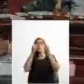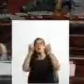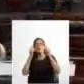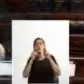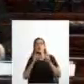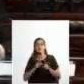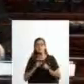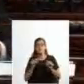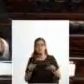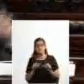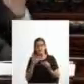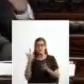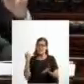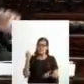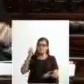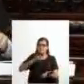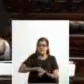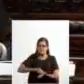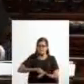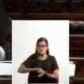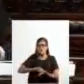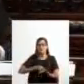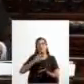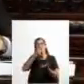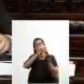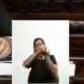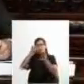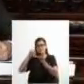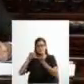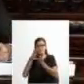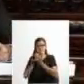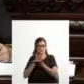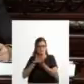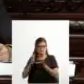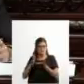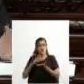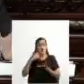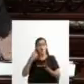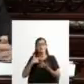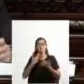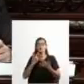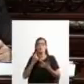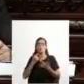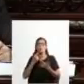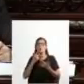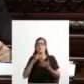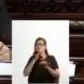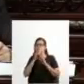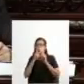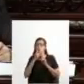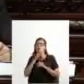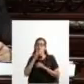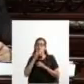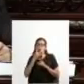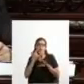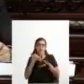con los inversores extranjeros. Voy a pedir una intervención para aclarar alguna información errónea que